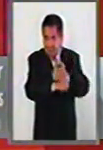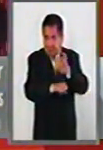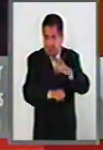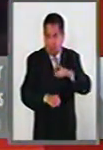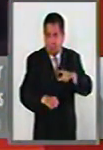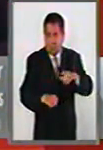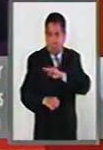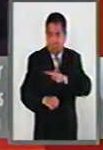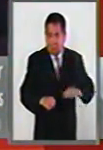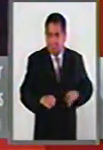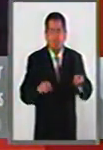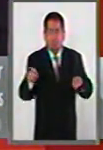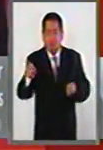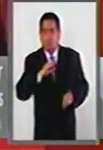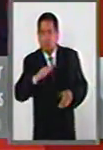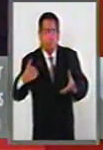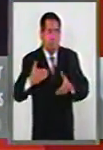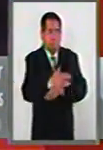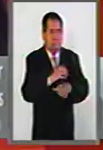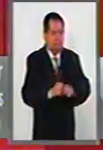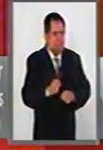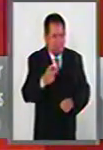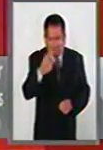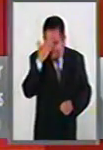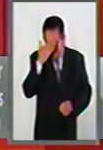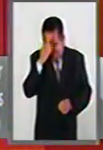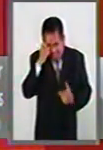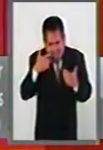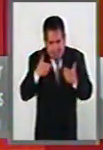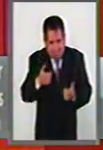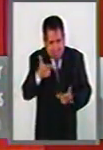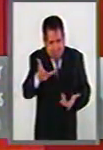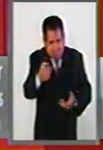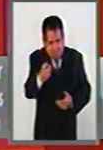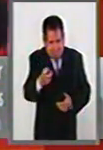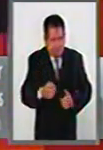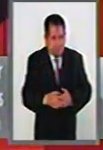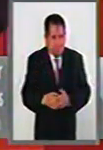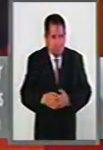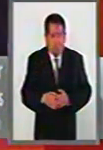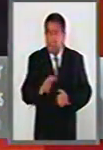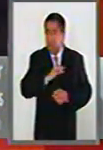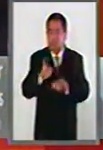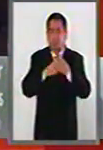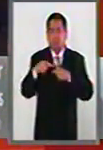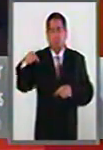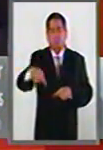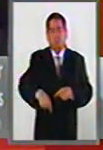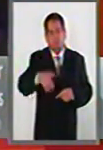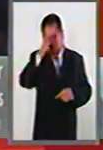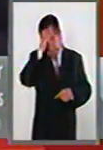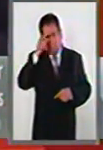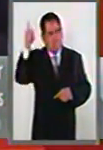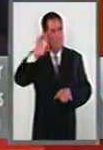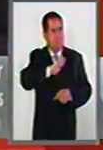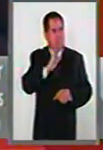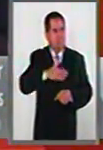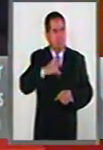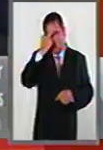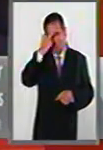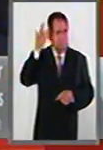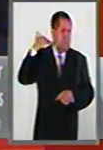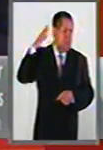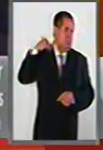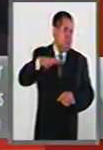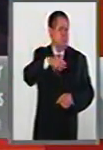¿Qué es eso, ¿Se dan cuenta de lo que están haciendo? Pueden venir aquí, como se acuerdan en España, el general Tejero,